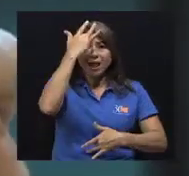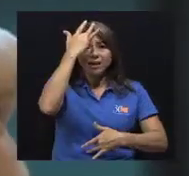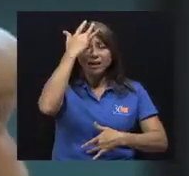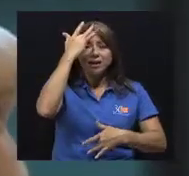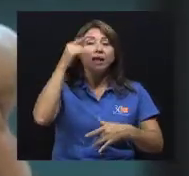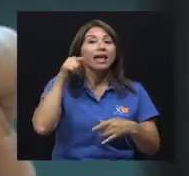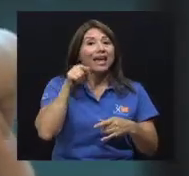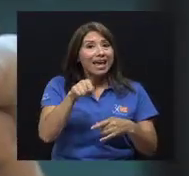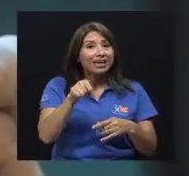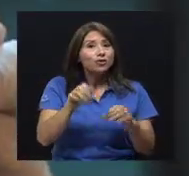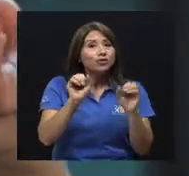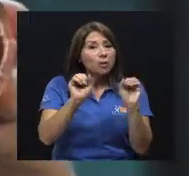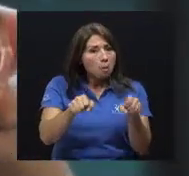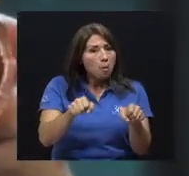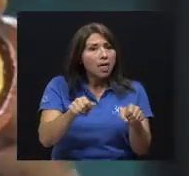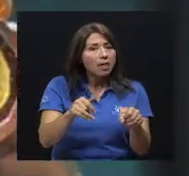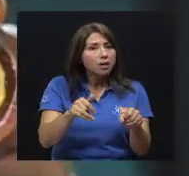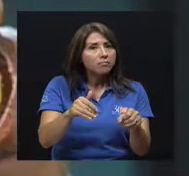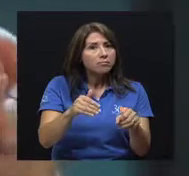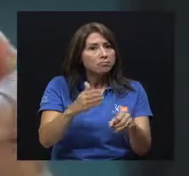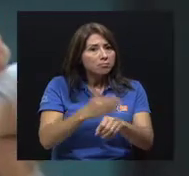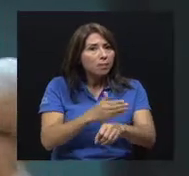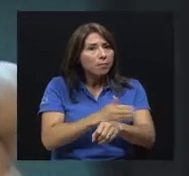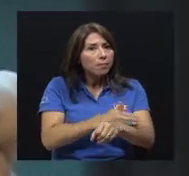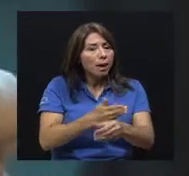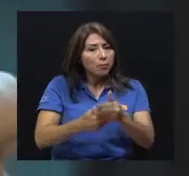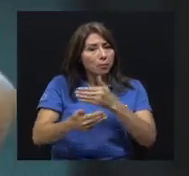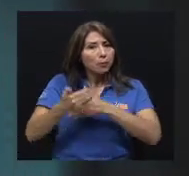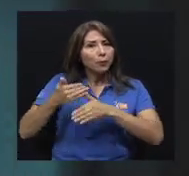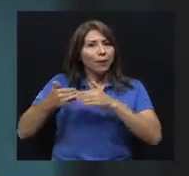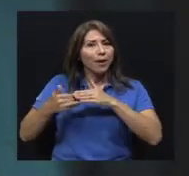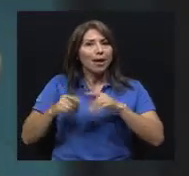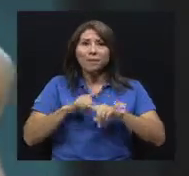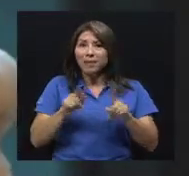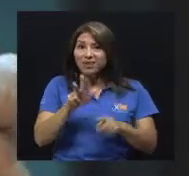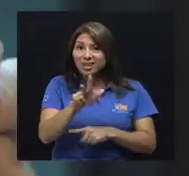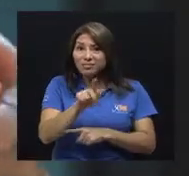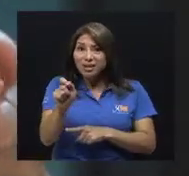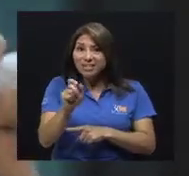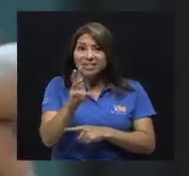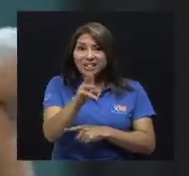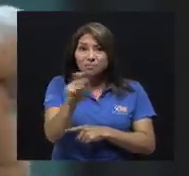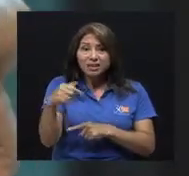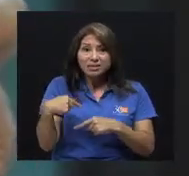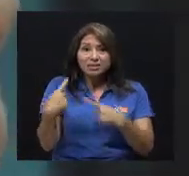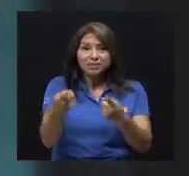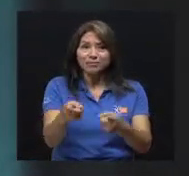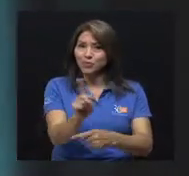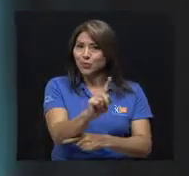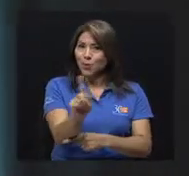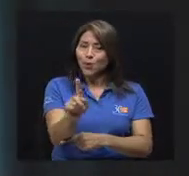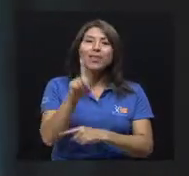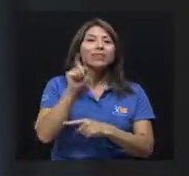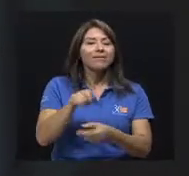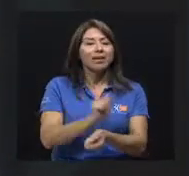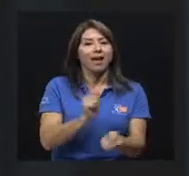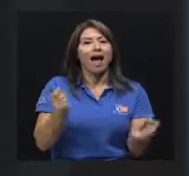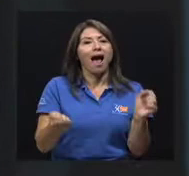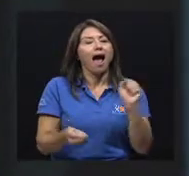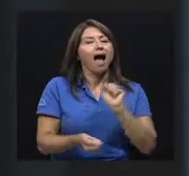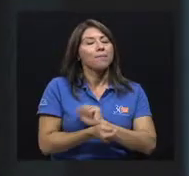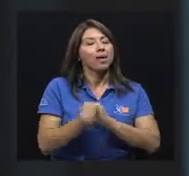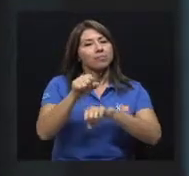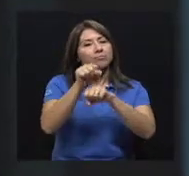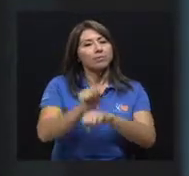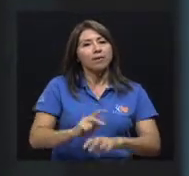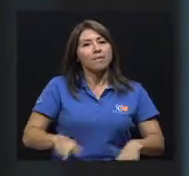no es reversible en 3 meses ni 6 meses, sino requiere un cambio en el estilo de vida que debe mantenerse también